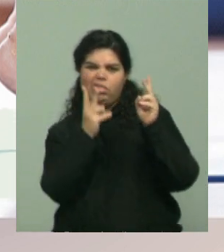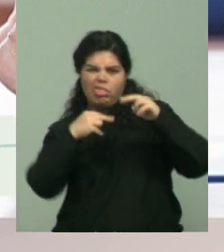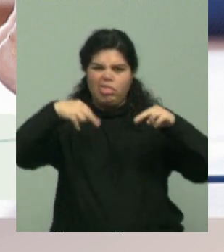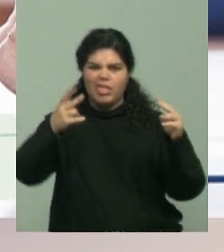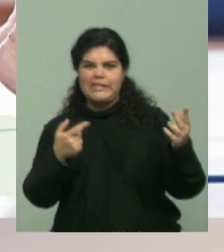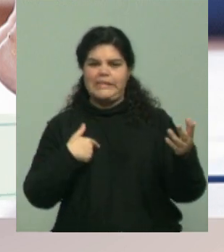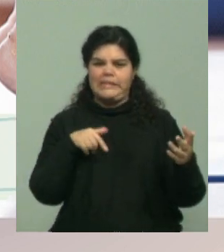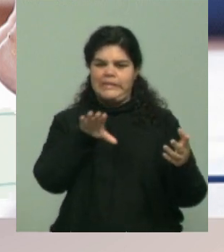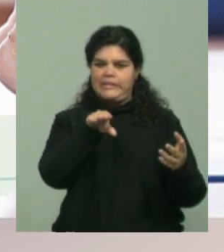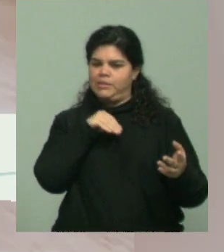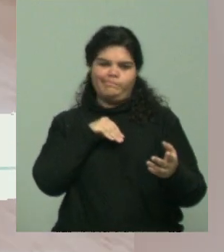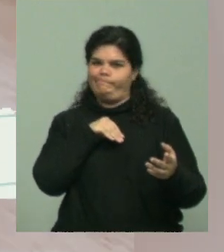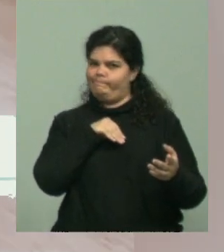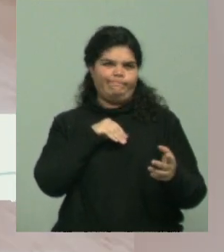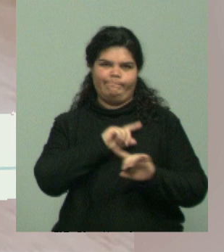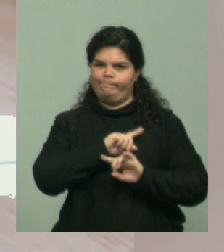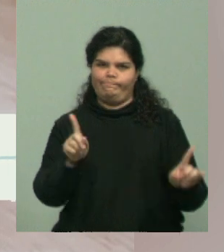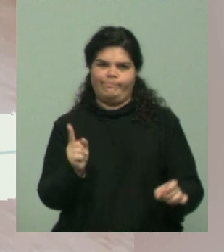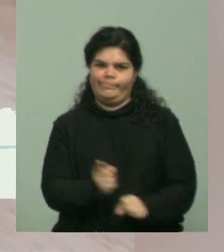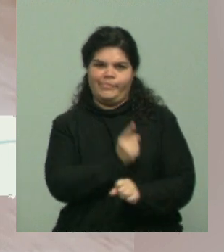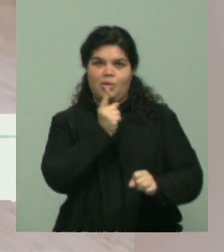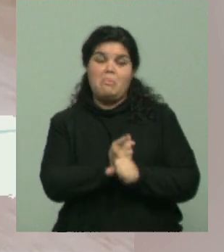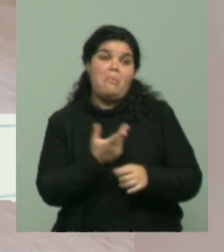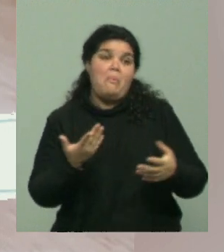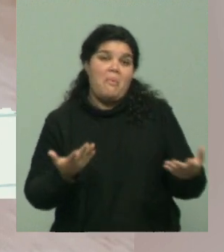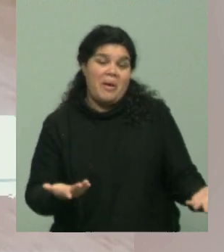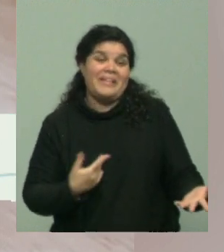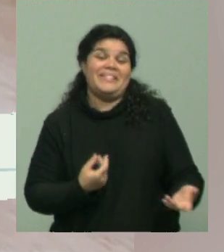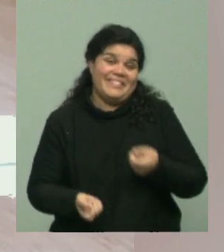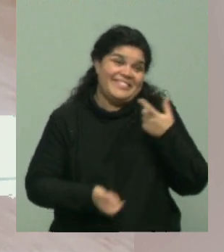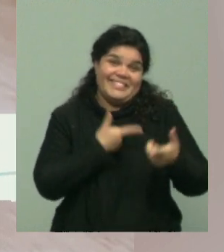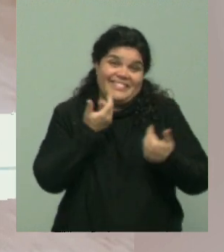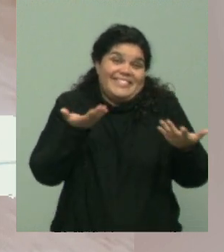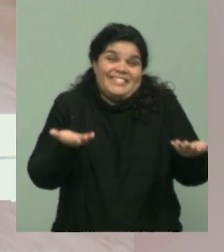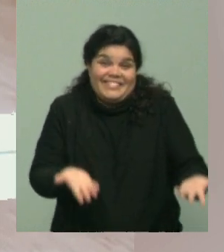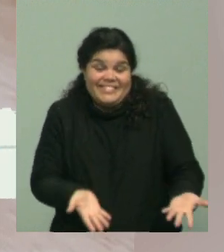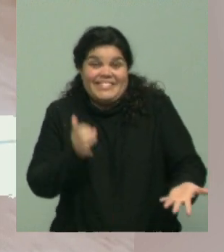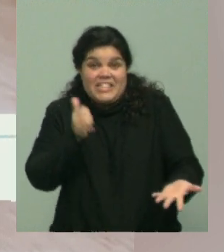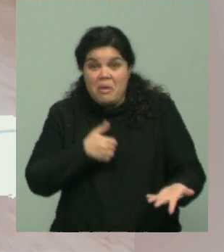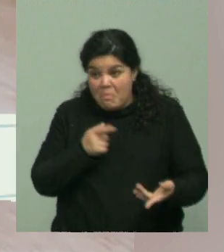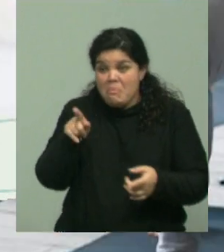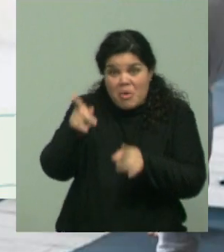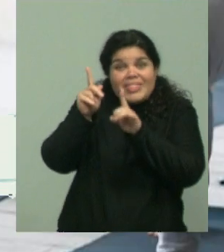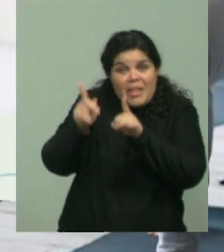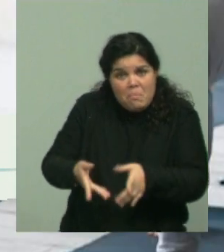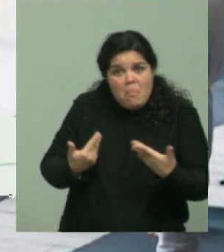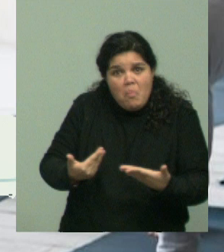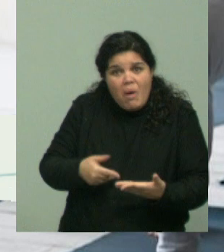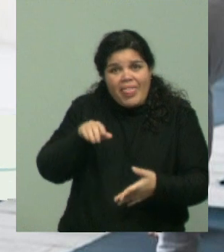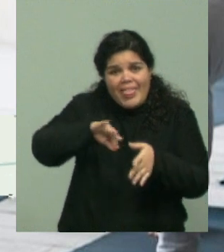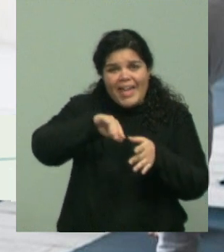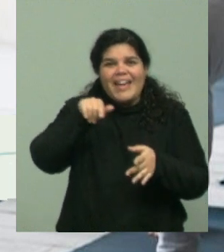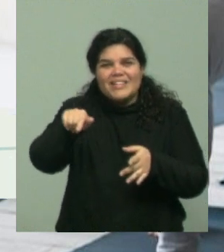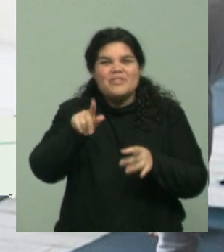podríamos hacer, te aviso. En serio. Pero lo intentamos, por lo menos sí, yo te digo ustedes que sí. Ustedes sí. No, pero vos también. Lo podríamos hacer. Vos sabés que yo